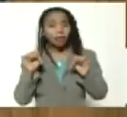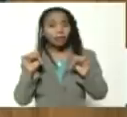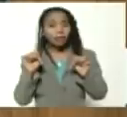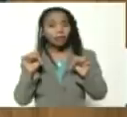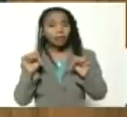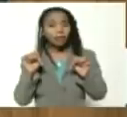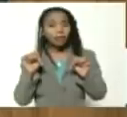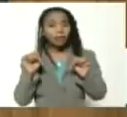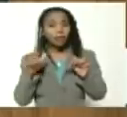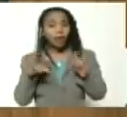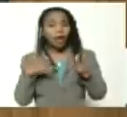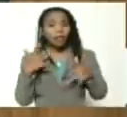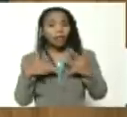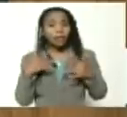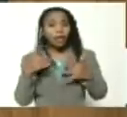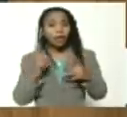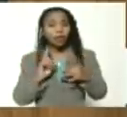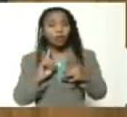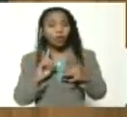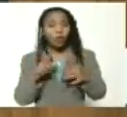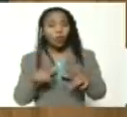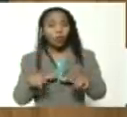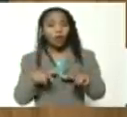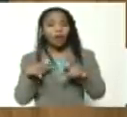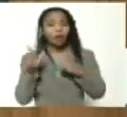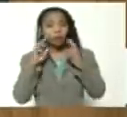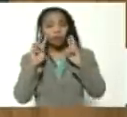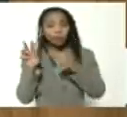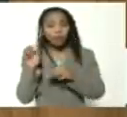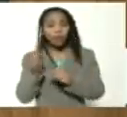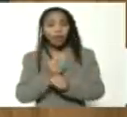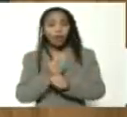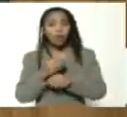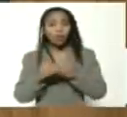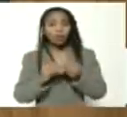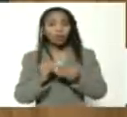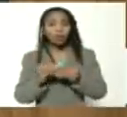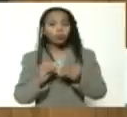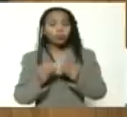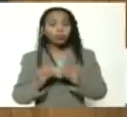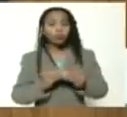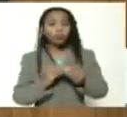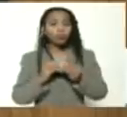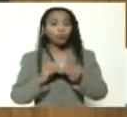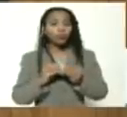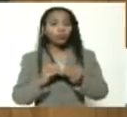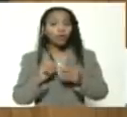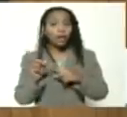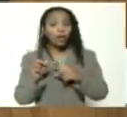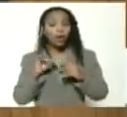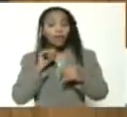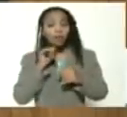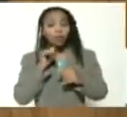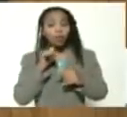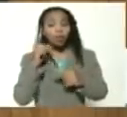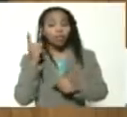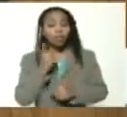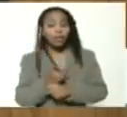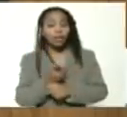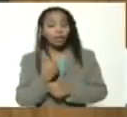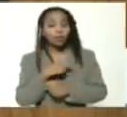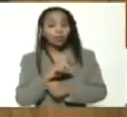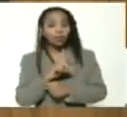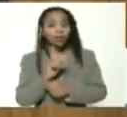y en un acto nodal como este, observando el trabajo de inspección realizado y porque todo informe debe tenerlo,